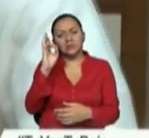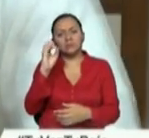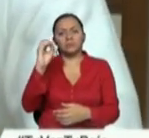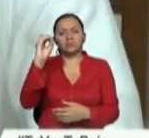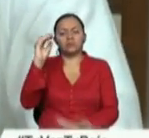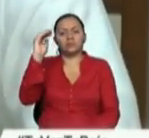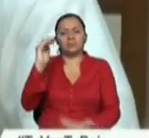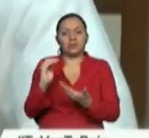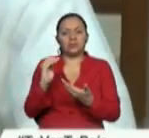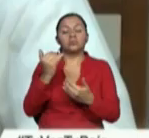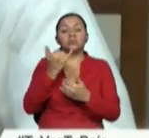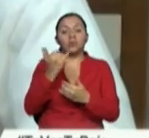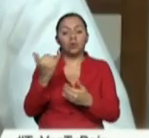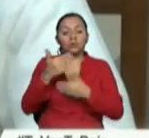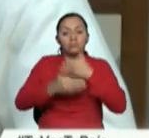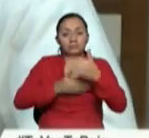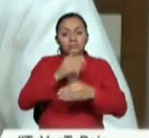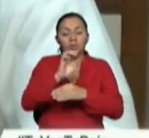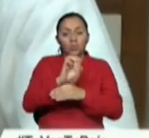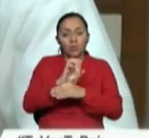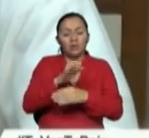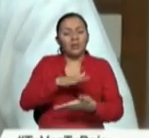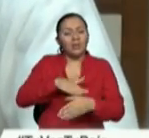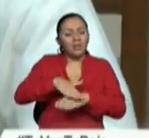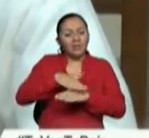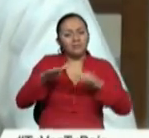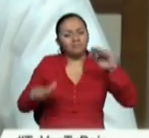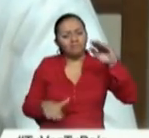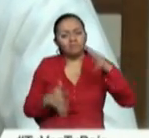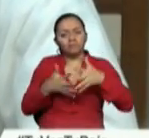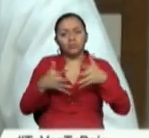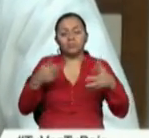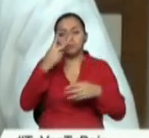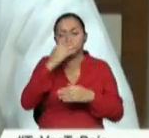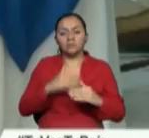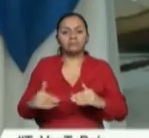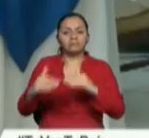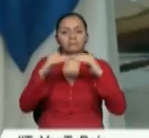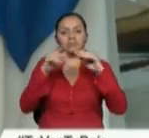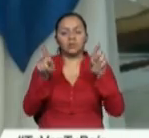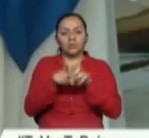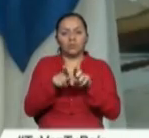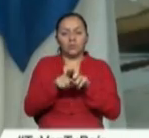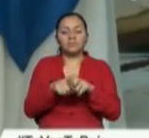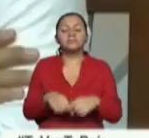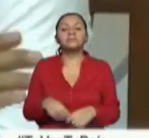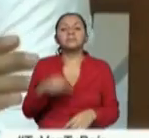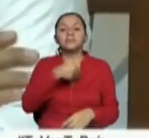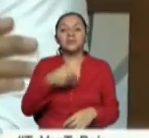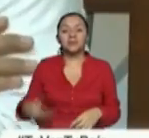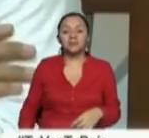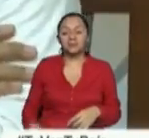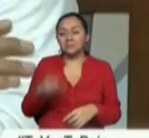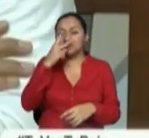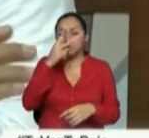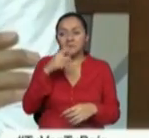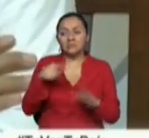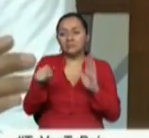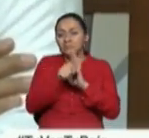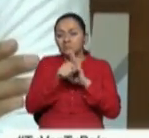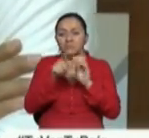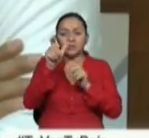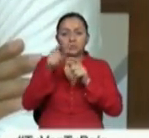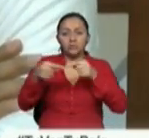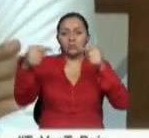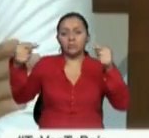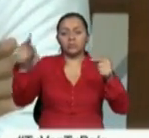avanzado pasamos a ser los países más desiguales a América Latina los más equitativos de acuerdo a la el mandatario rechazó las aseveraciones de grupos de